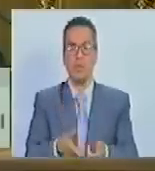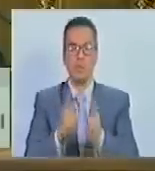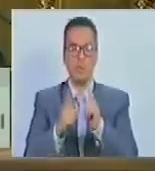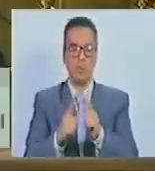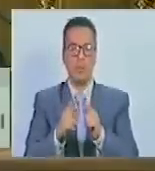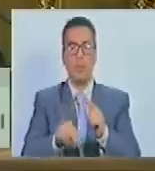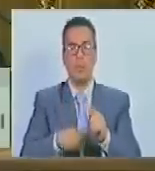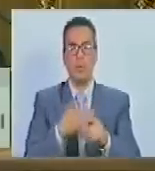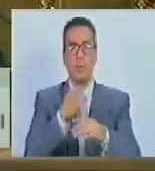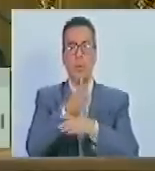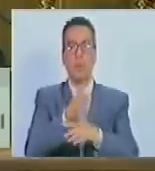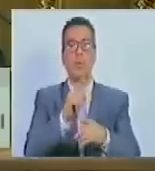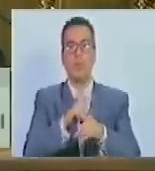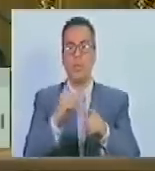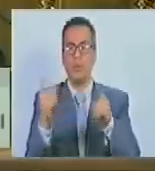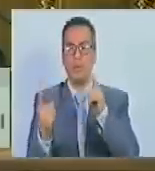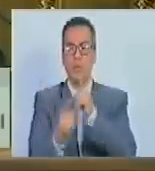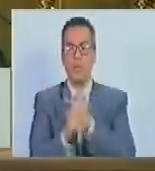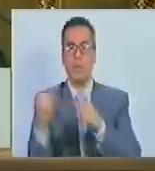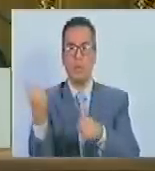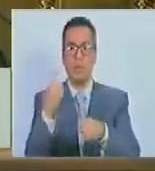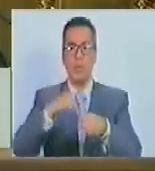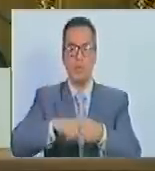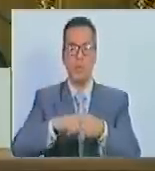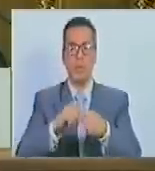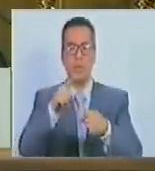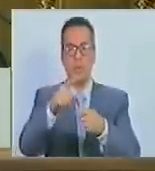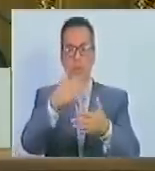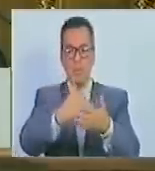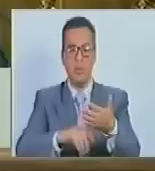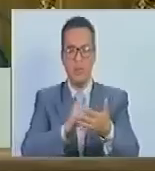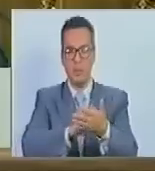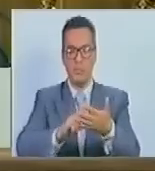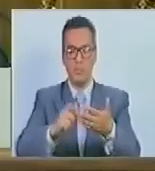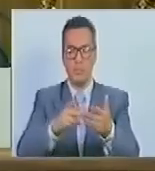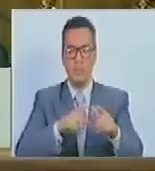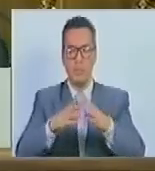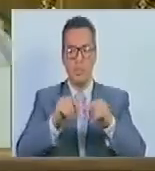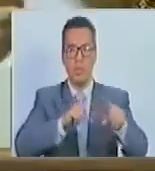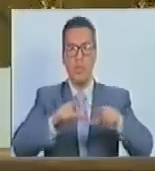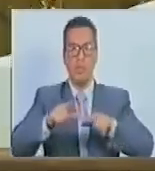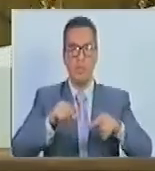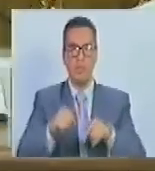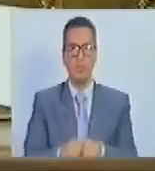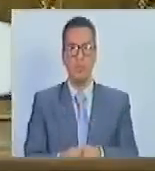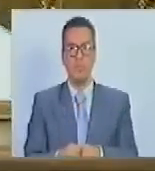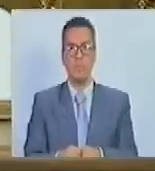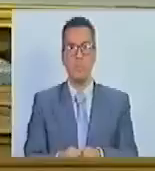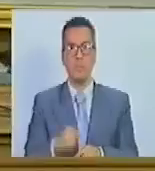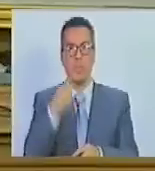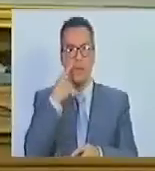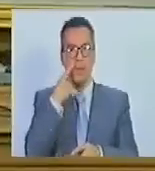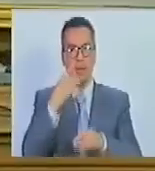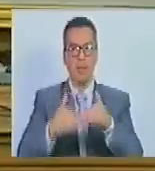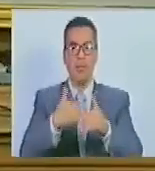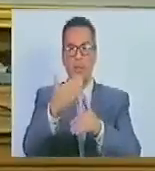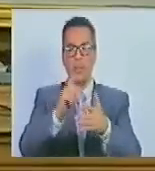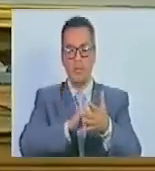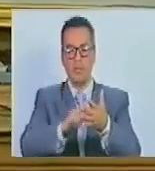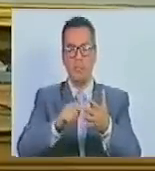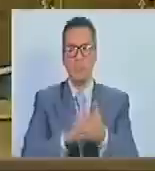para ausentarse e incorporar a sus suplentes indicados en lista anexa. Es todo, ciudadano presidente. En cuenta, siguiente.